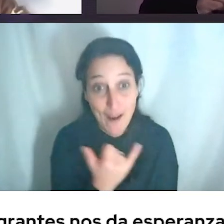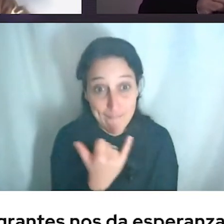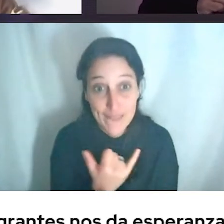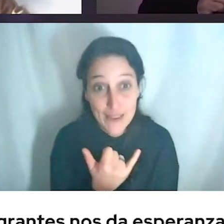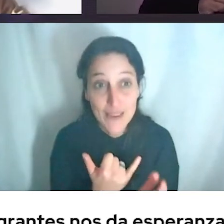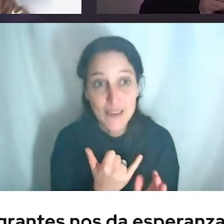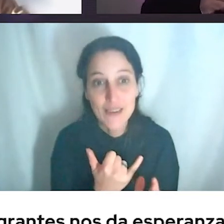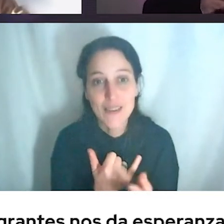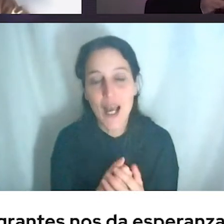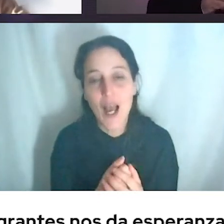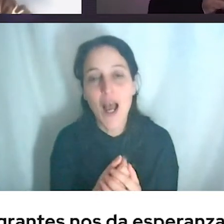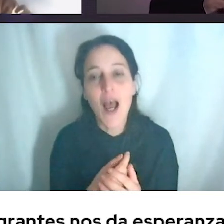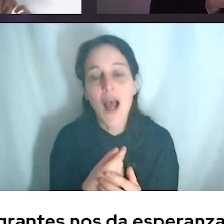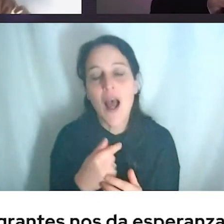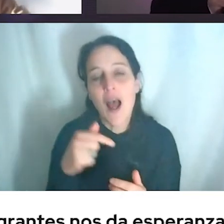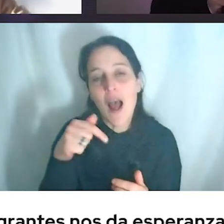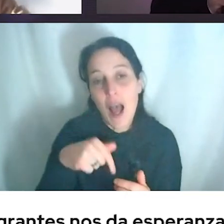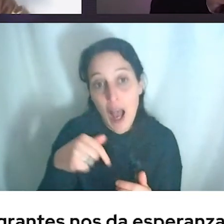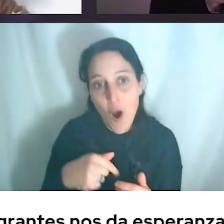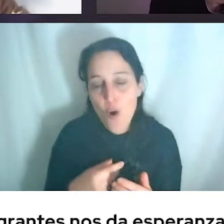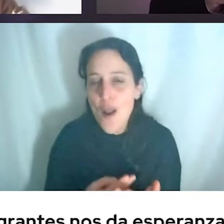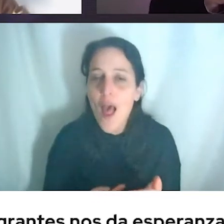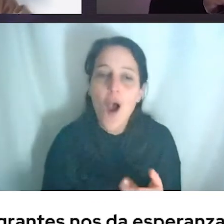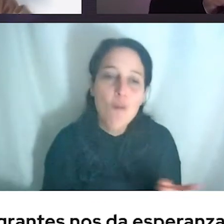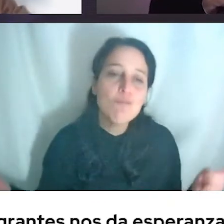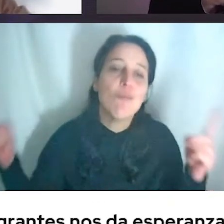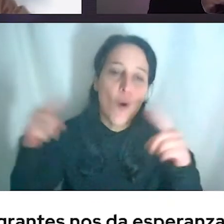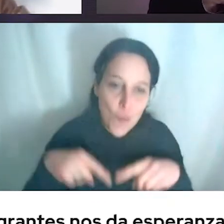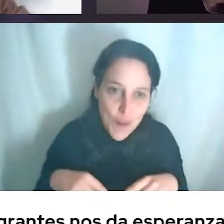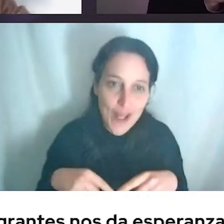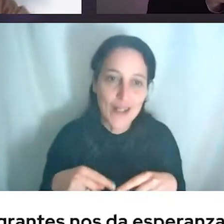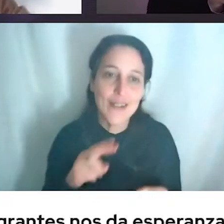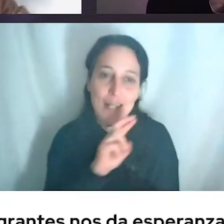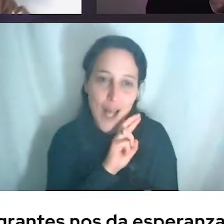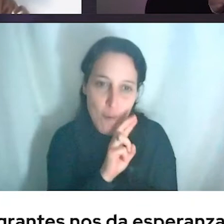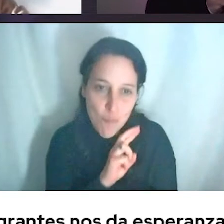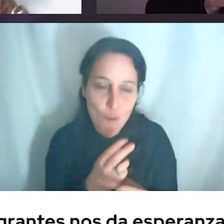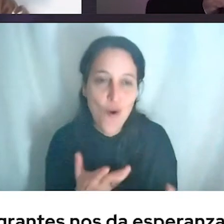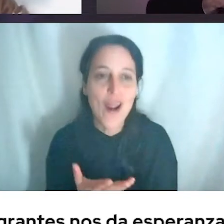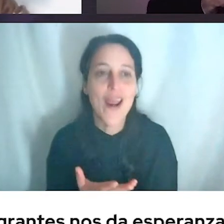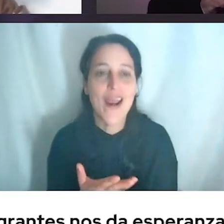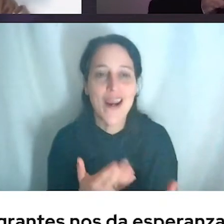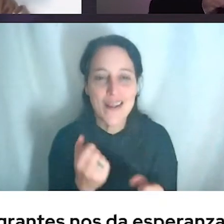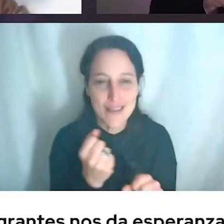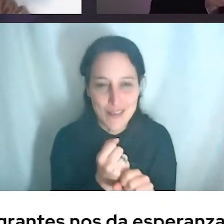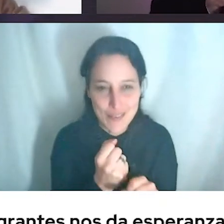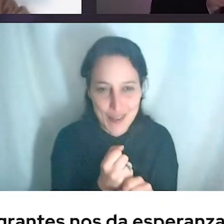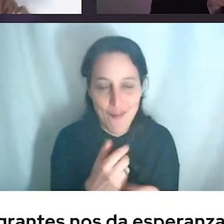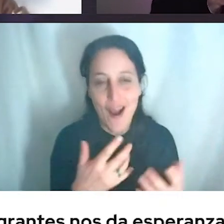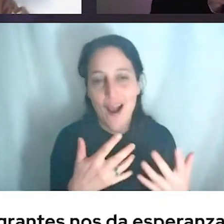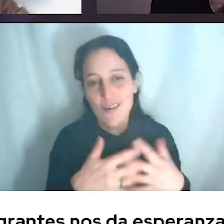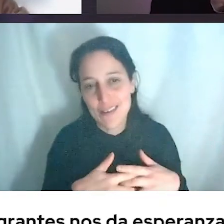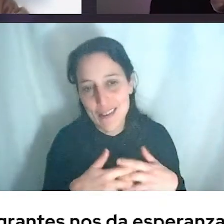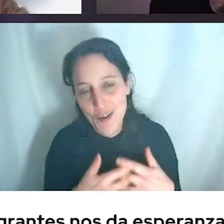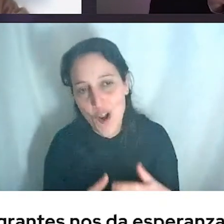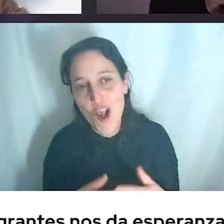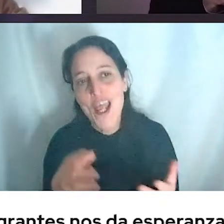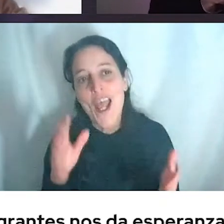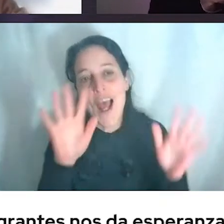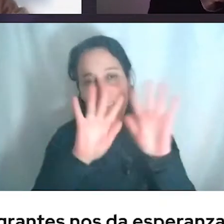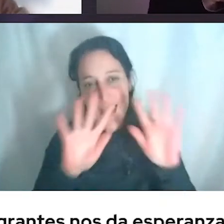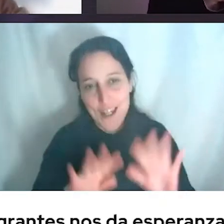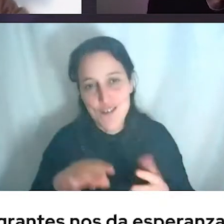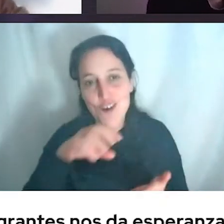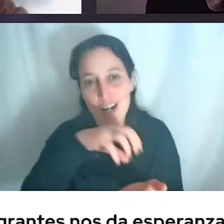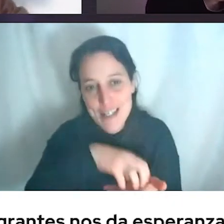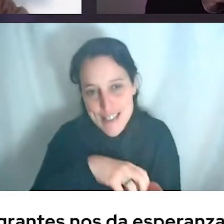es enfocarnos en fomentar este tipo de espacios y aliarnos con organizaciones y empresas y un montón de sectores